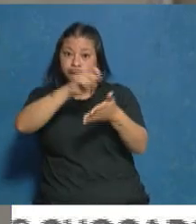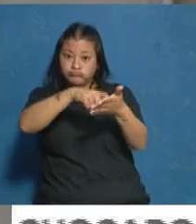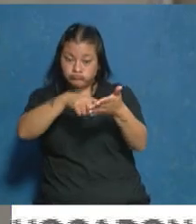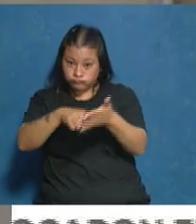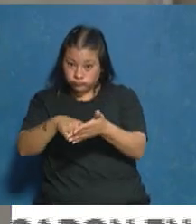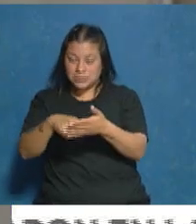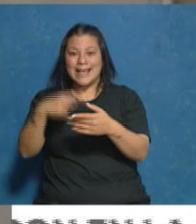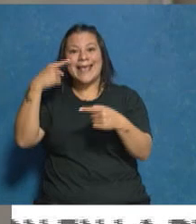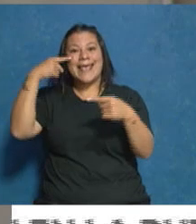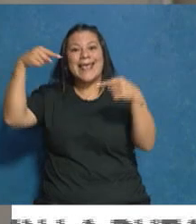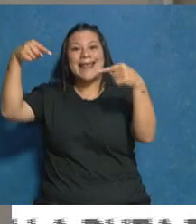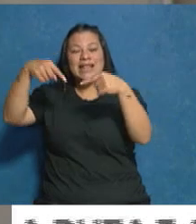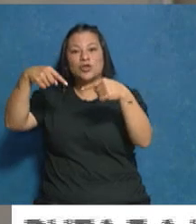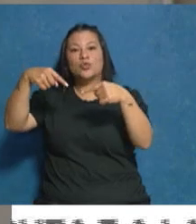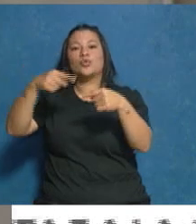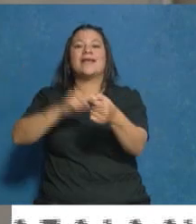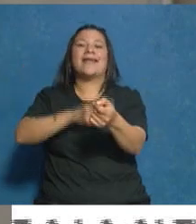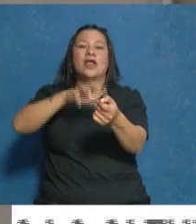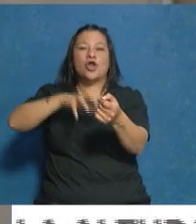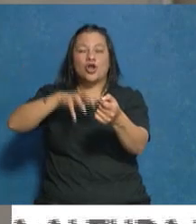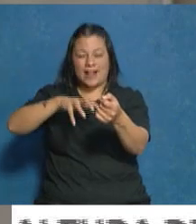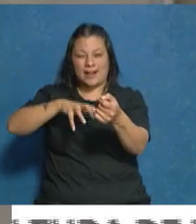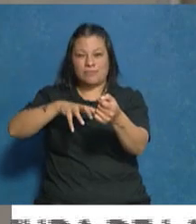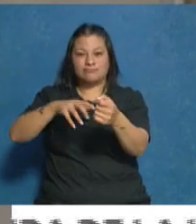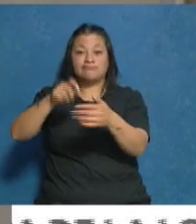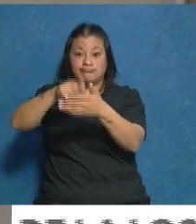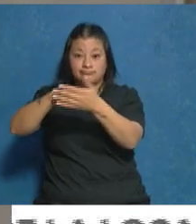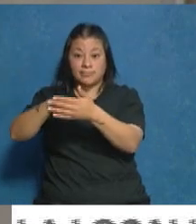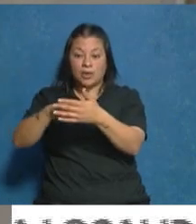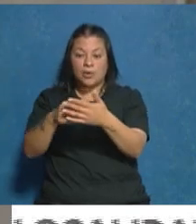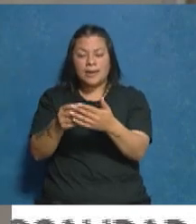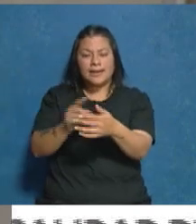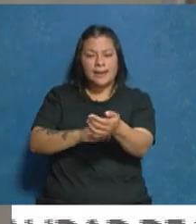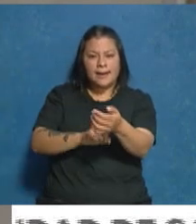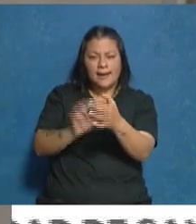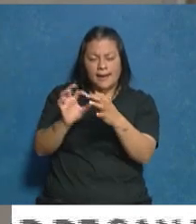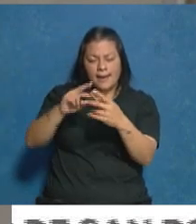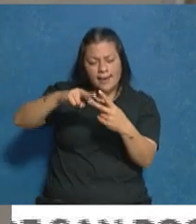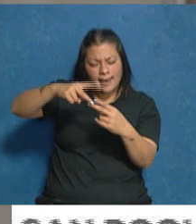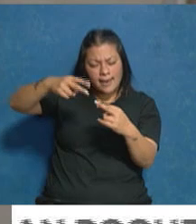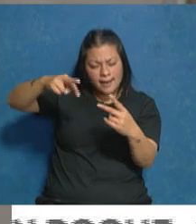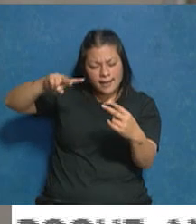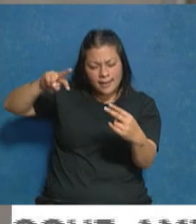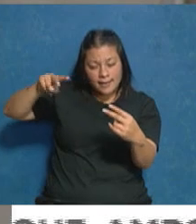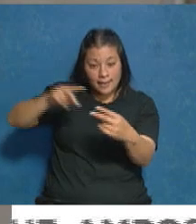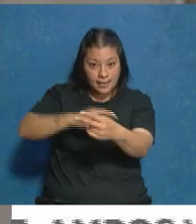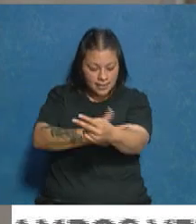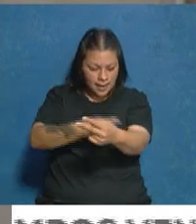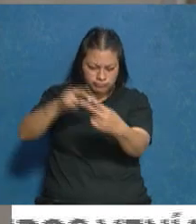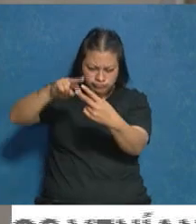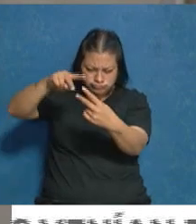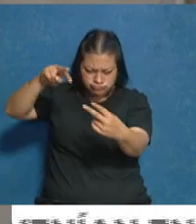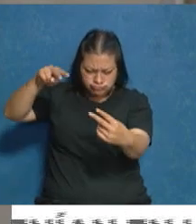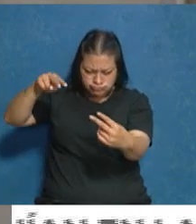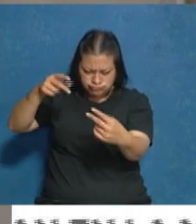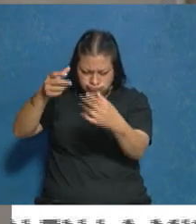Hemoterapia, y luego es compatibilizada su parte genética, evaluada en cuanto a su compatibilidad con